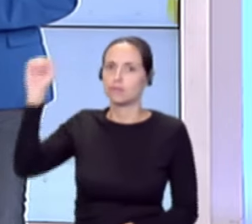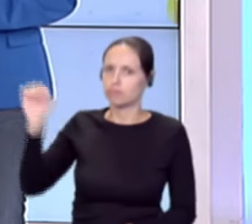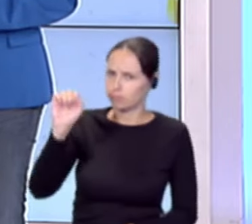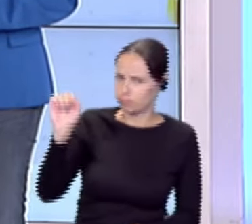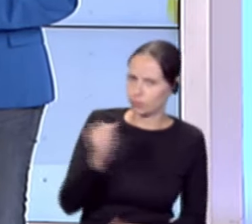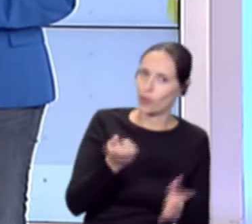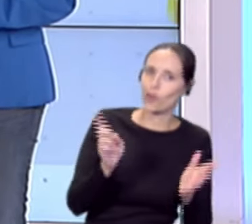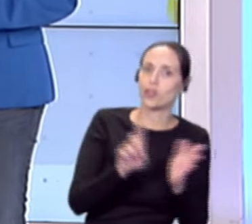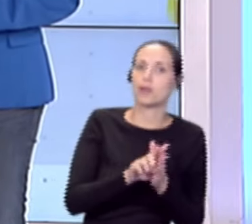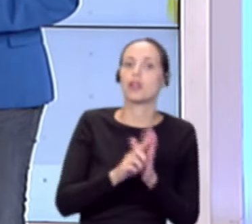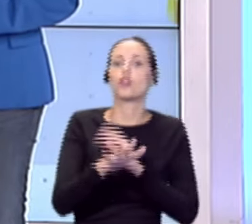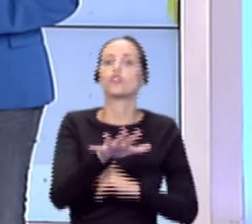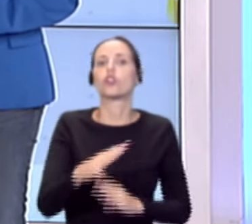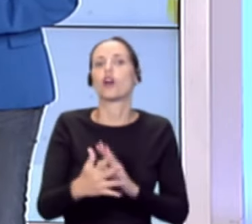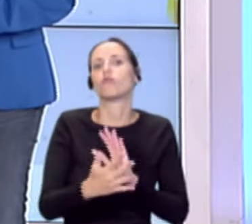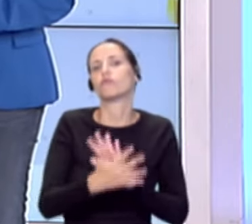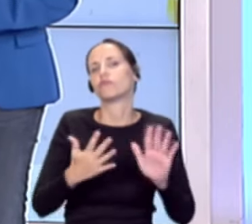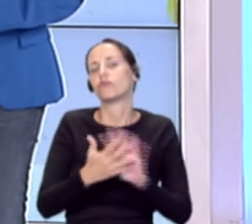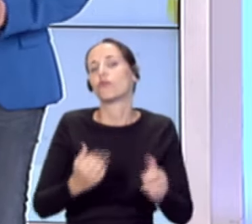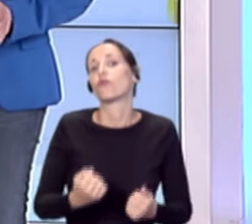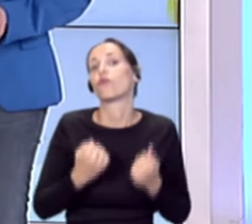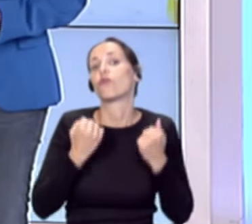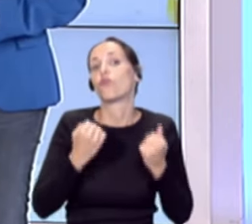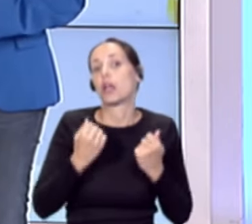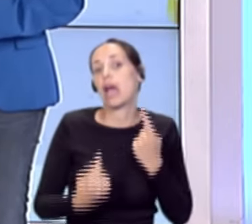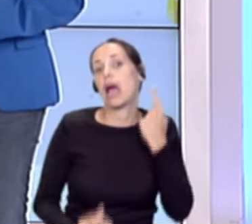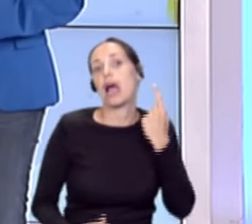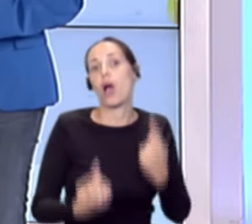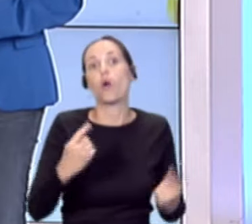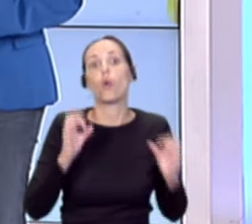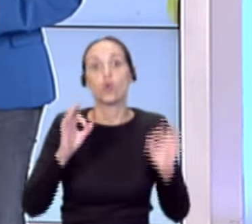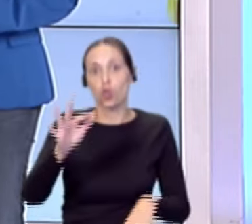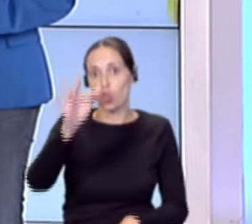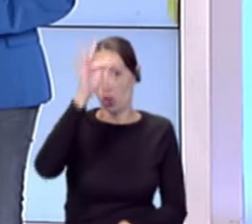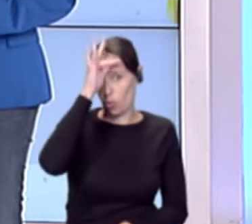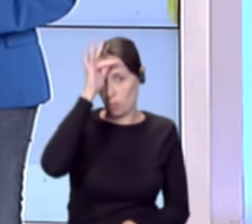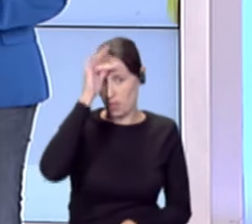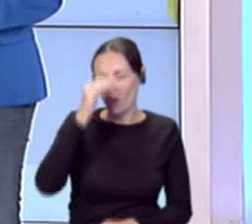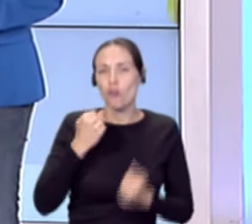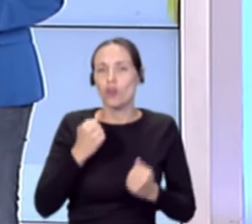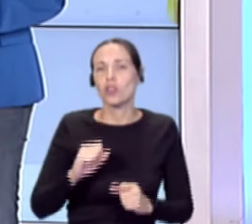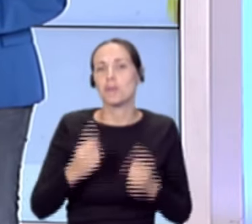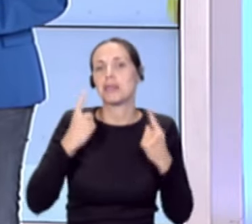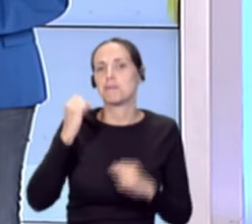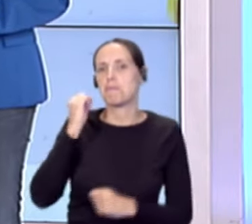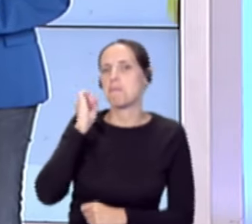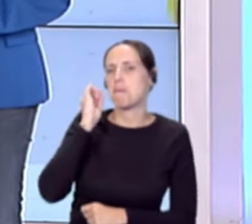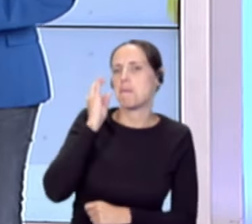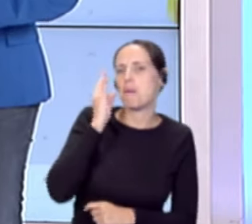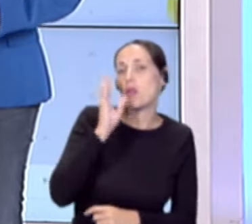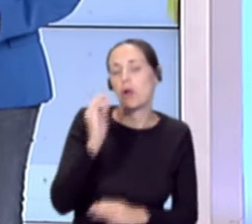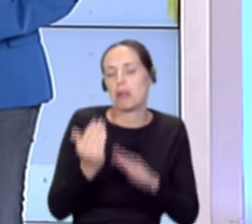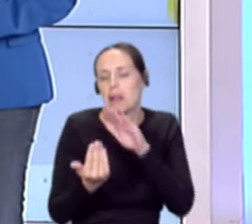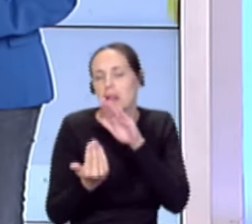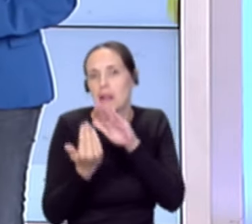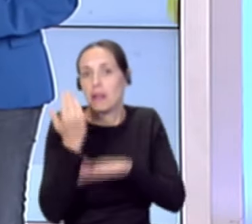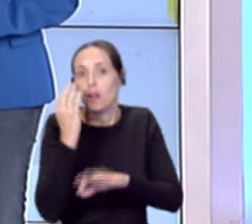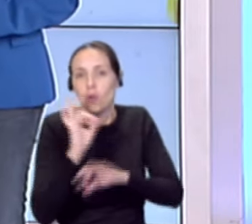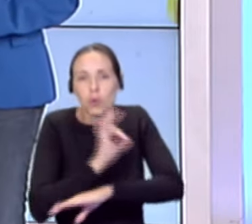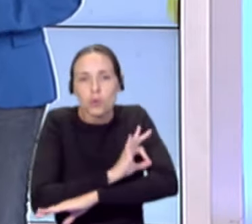intervalos localmente fuertes en la jornada del domingo, sobre todo el viento será más intenso durante la madrugada en las primeras horas del día y el estado